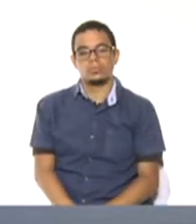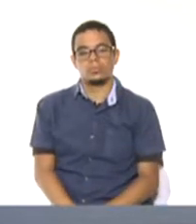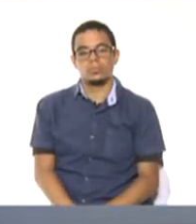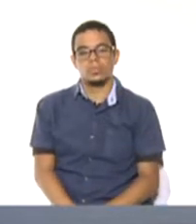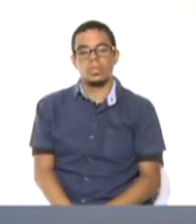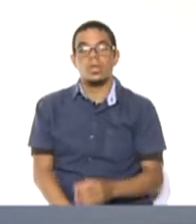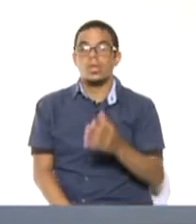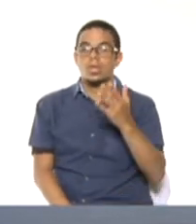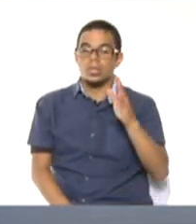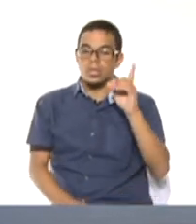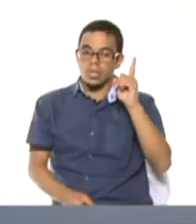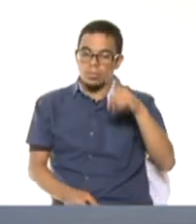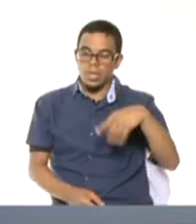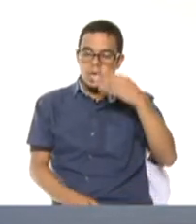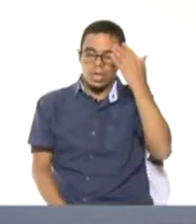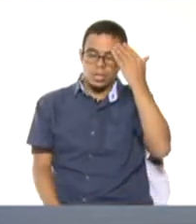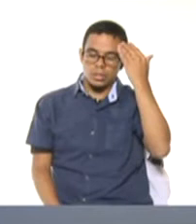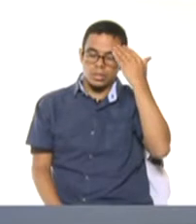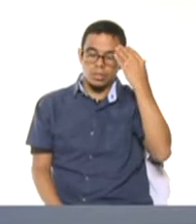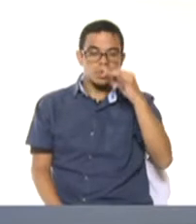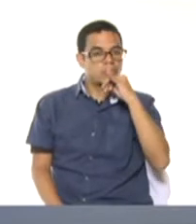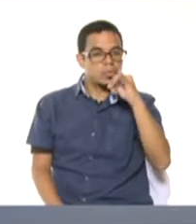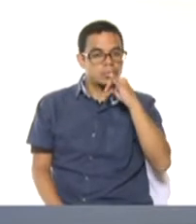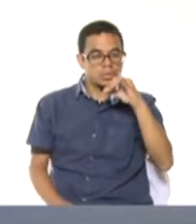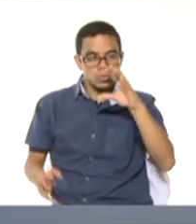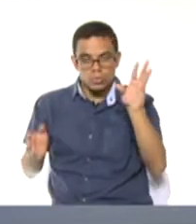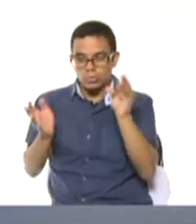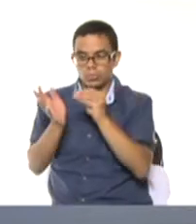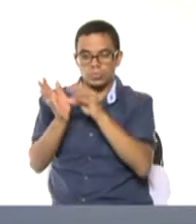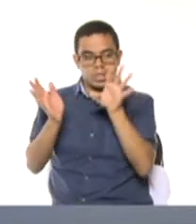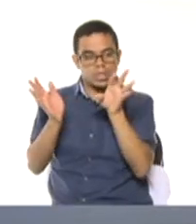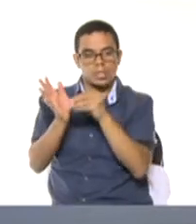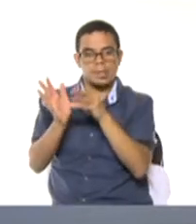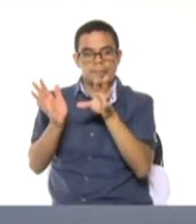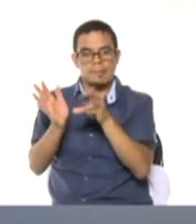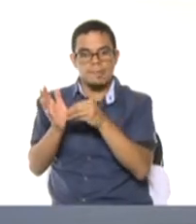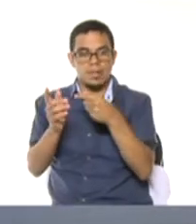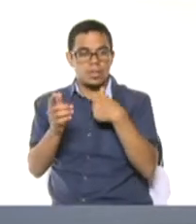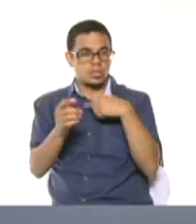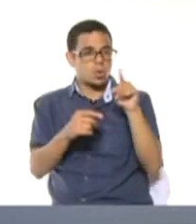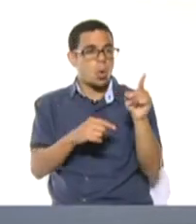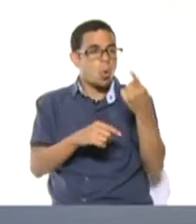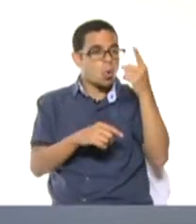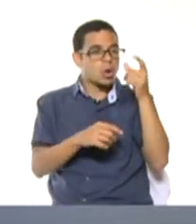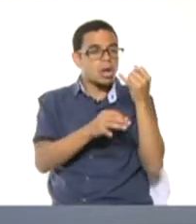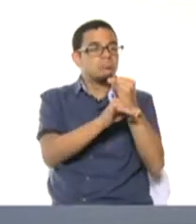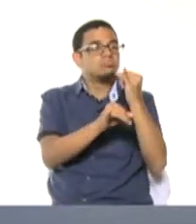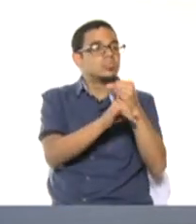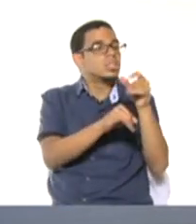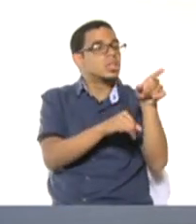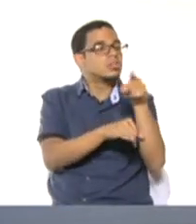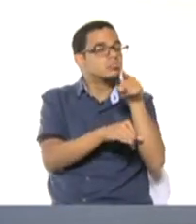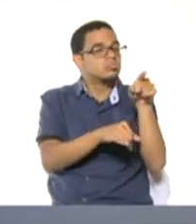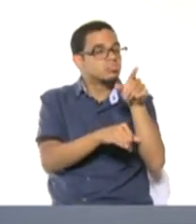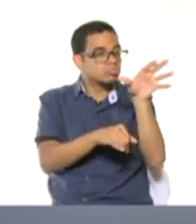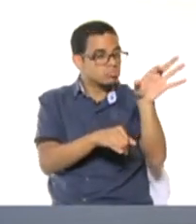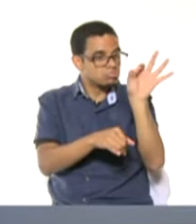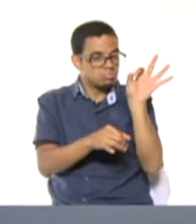uso de la información. Es decir, tener varias opciones, varias fuentes, ¿verdad? Y luego delimitar el tema que vayamos a